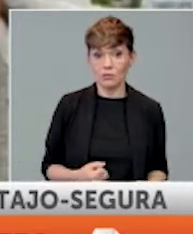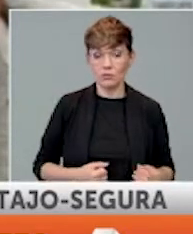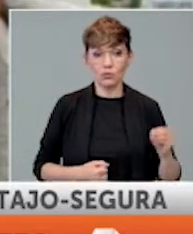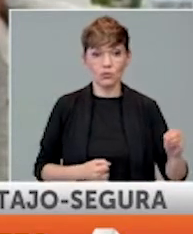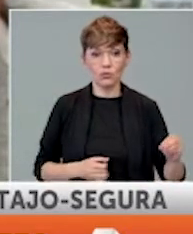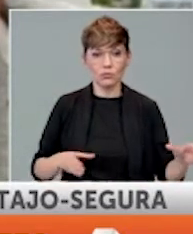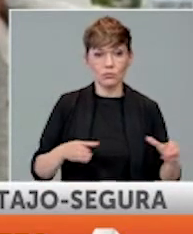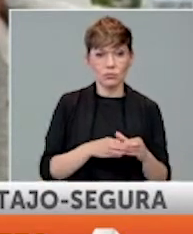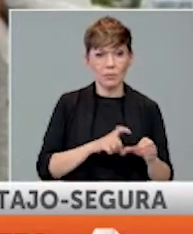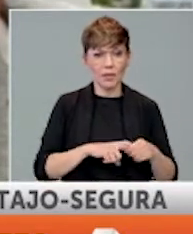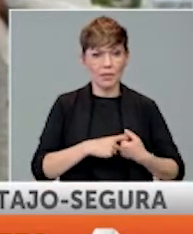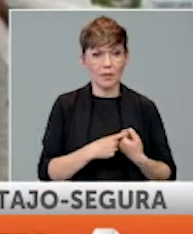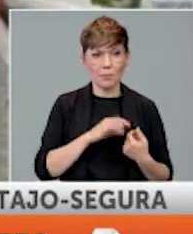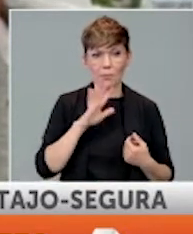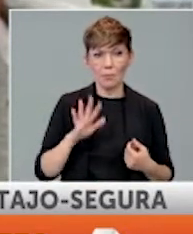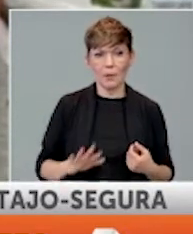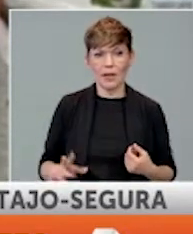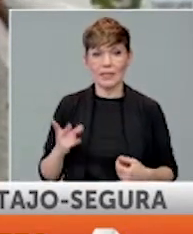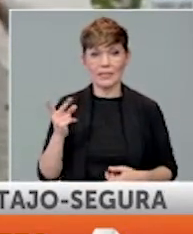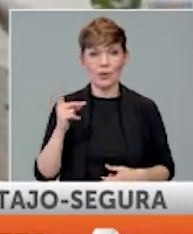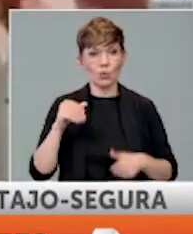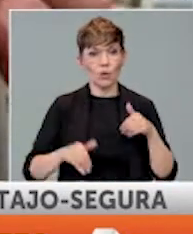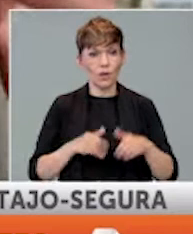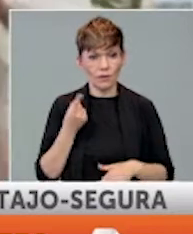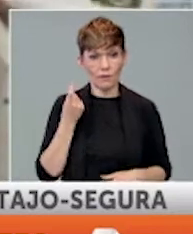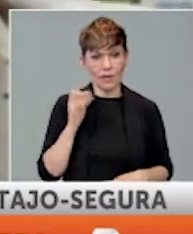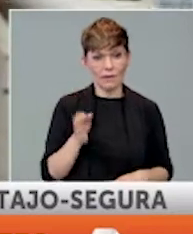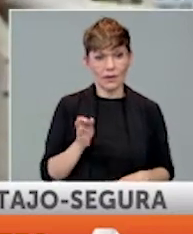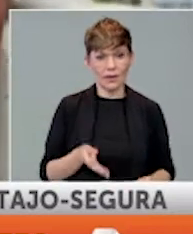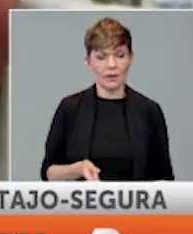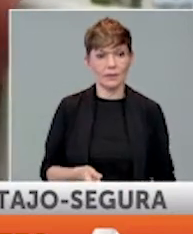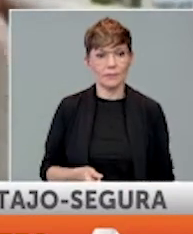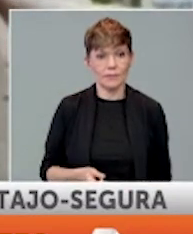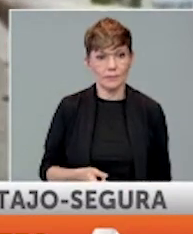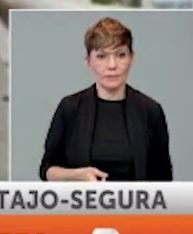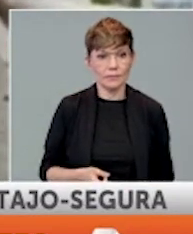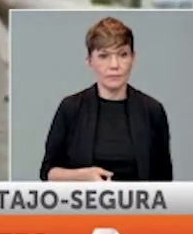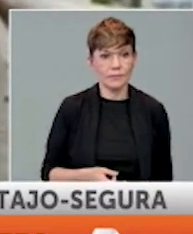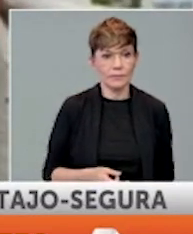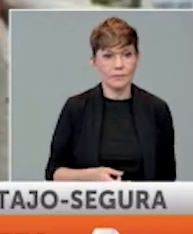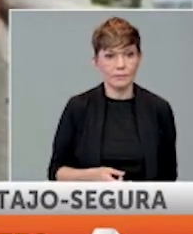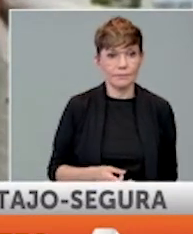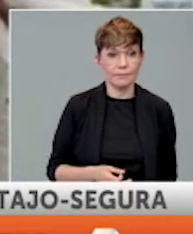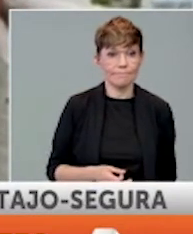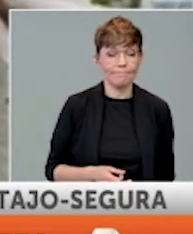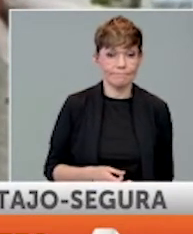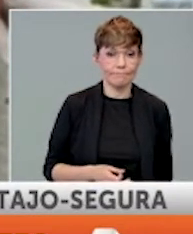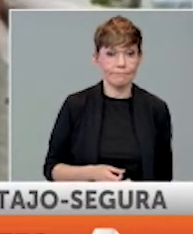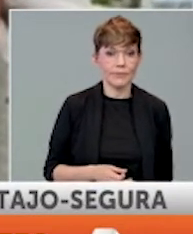y de participación, pero tengo entendido que hay una segunda votación. Y la verdad que todo este tipo de órganos consultivos, la